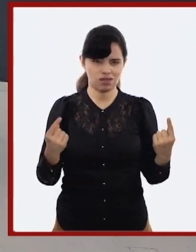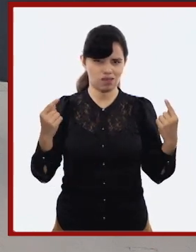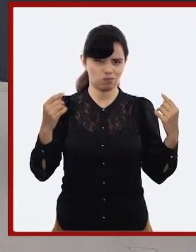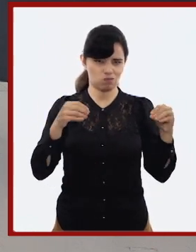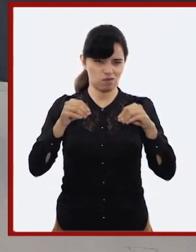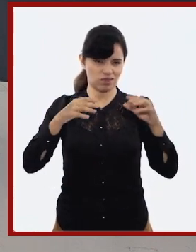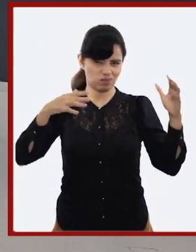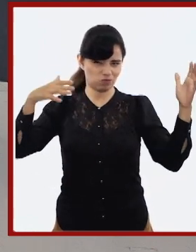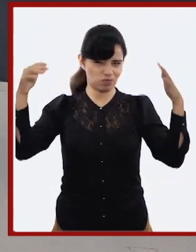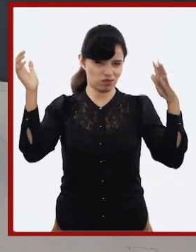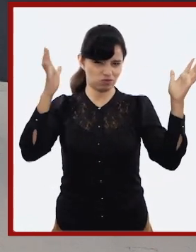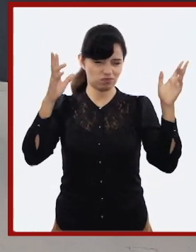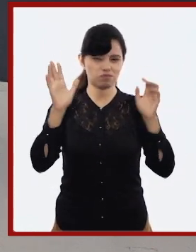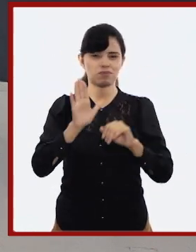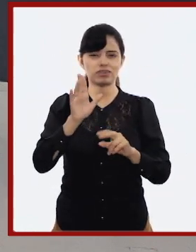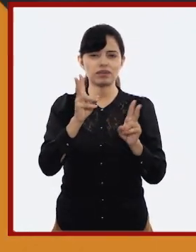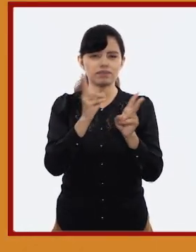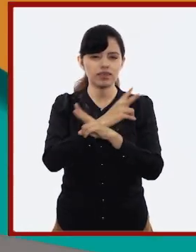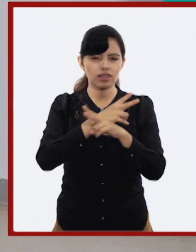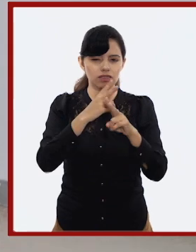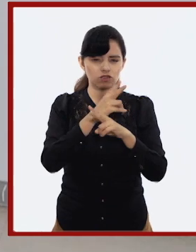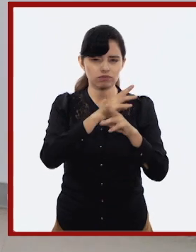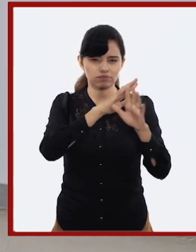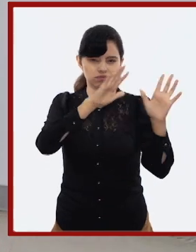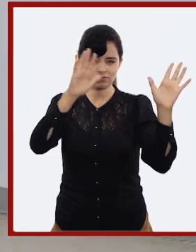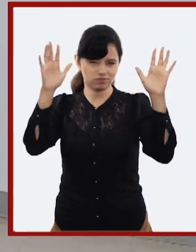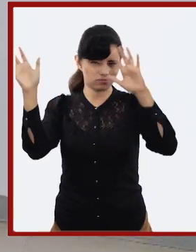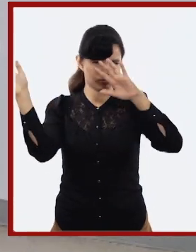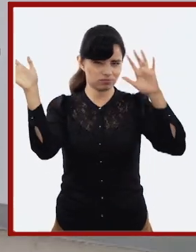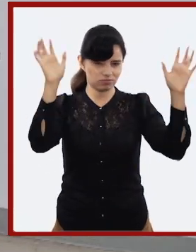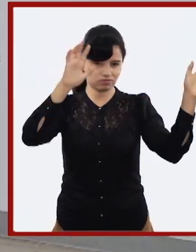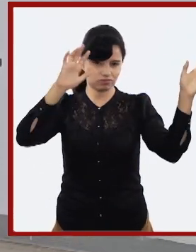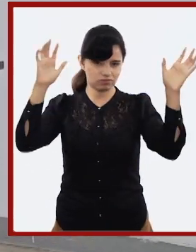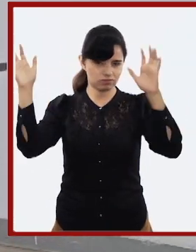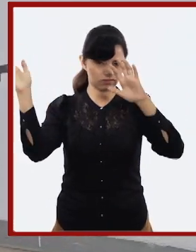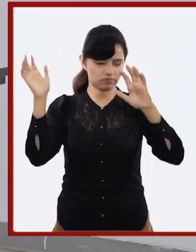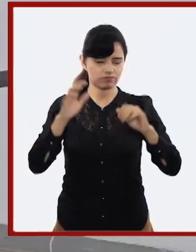arriba, moviéndonos ampliamente.